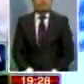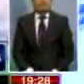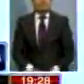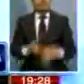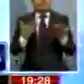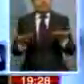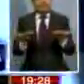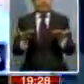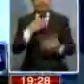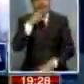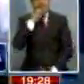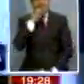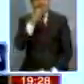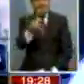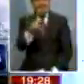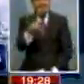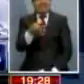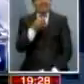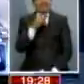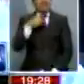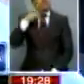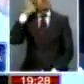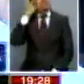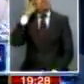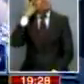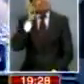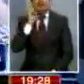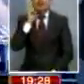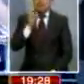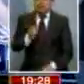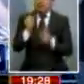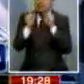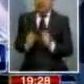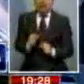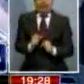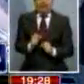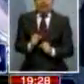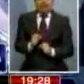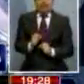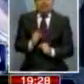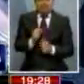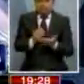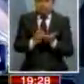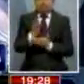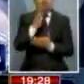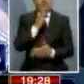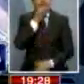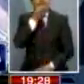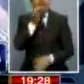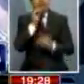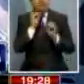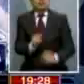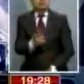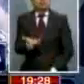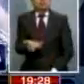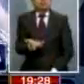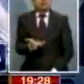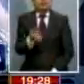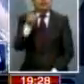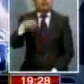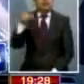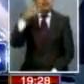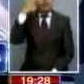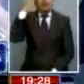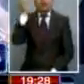Como les decía, yo siempre he pensado que sí se puede, lo dije desde el primer minuto, pero todo el mundo creía que no íbamos a pasar